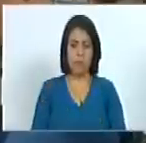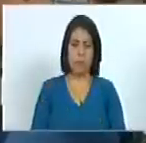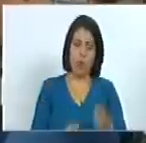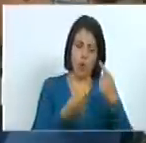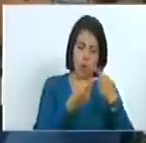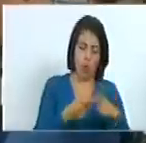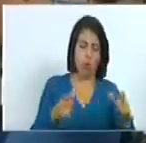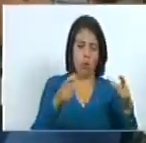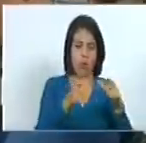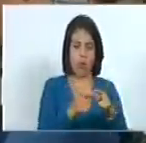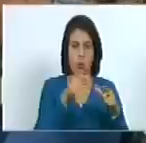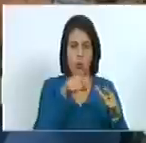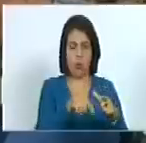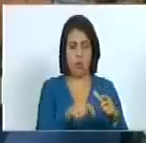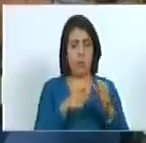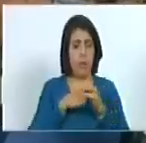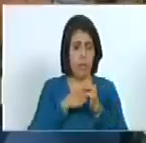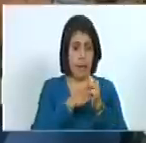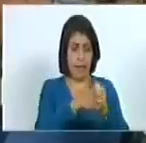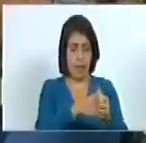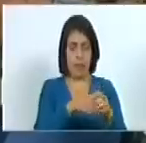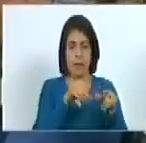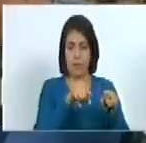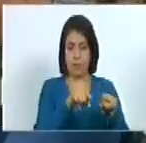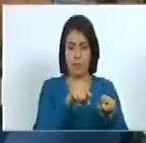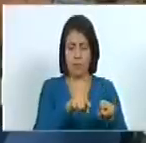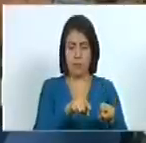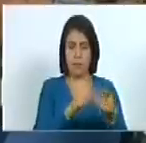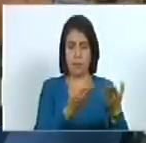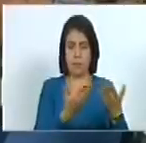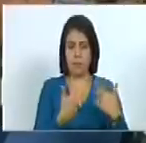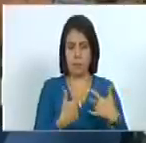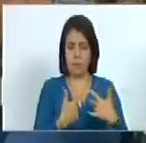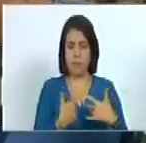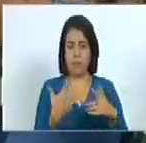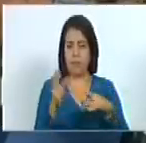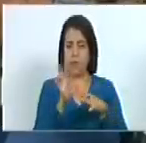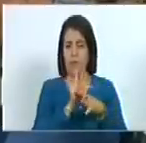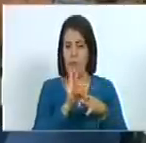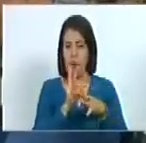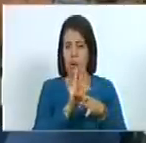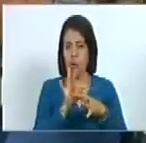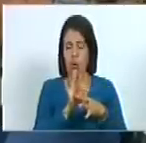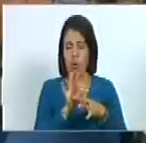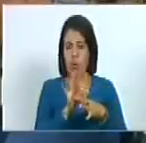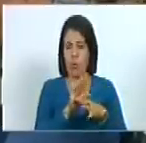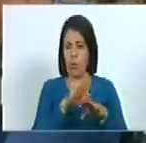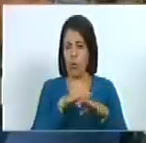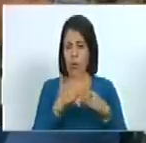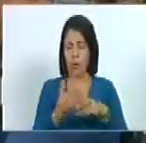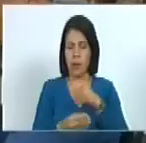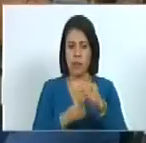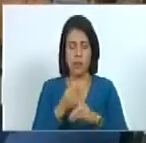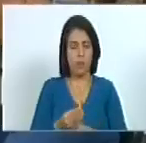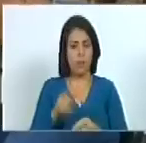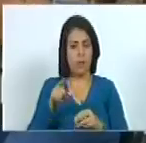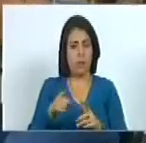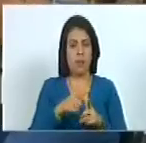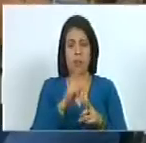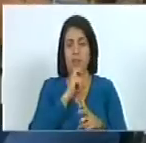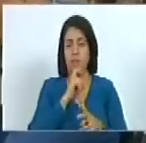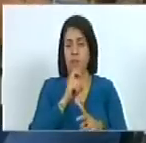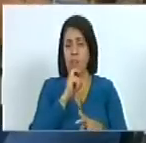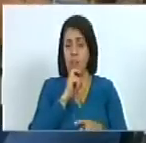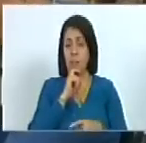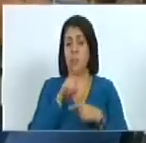otro bloque de esa orientación nos daba la fórmula mágica para sortear las